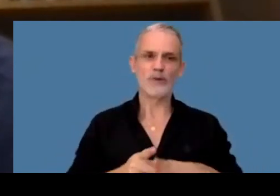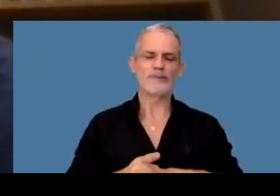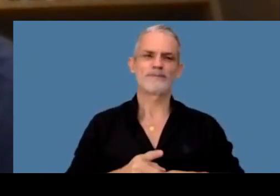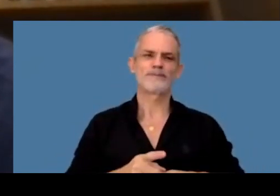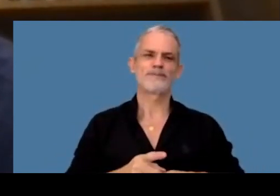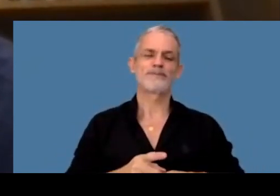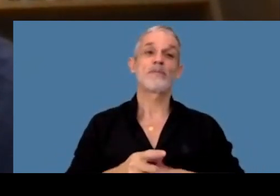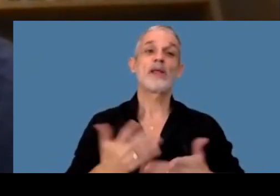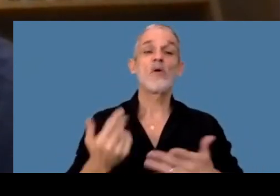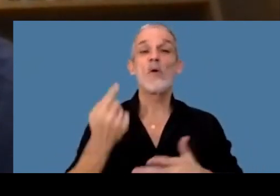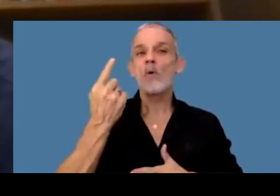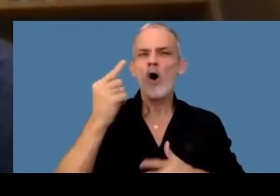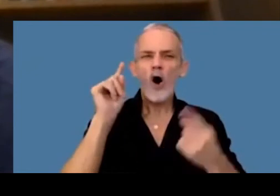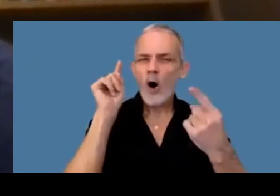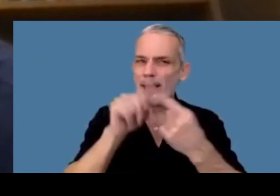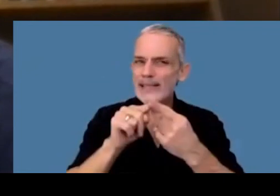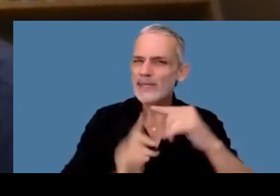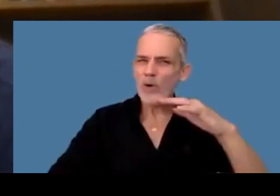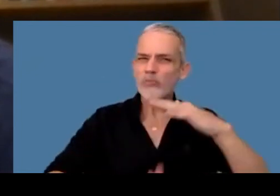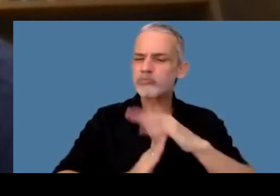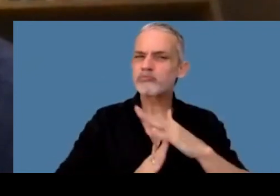que uno de los objetivos centrales,